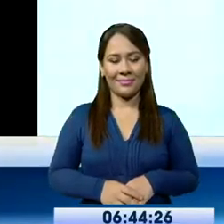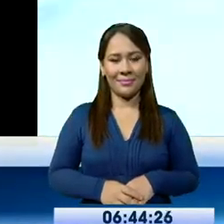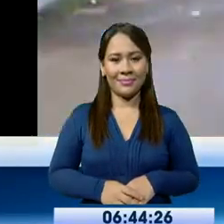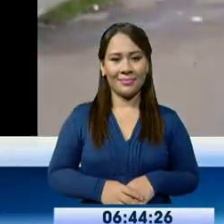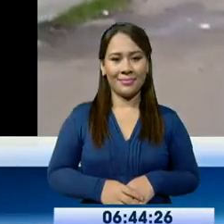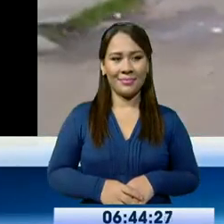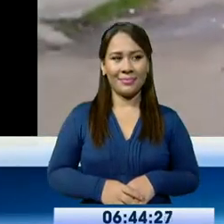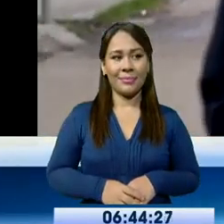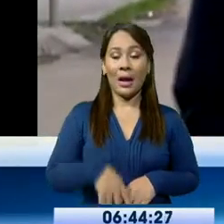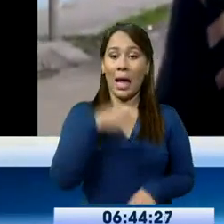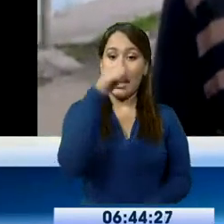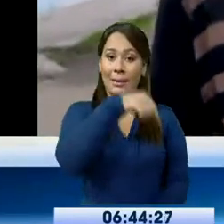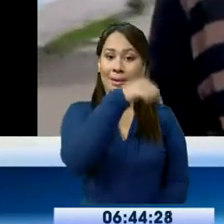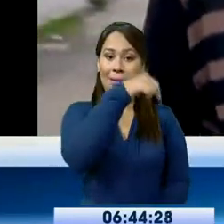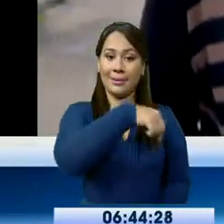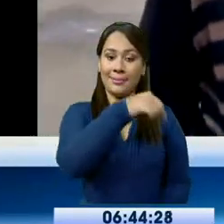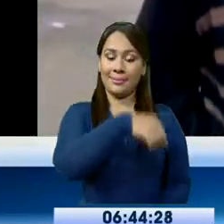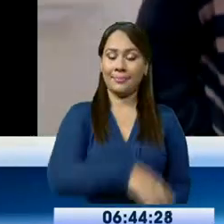Y aquí